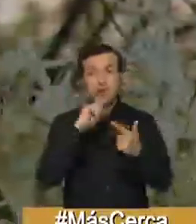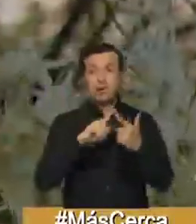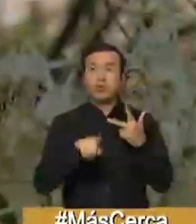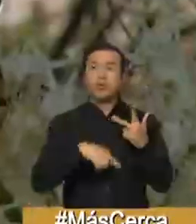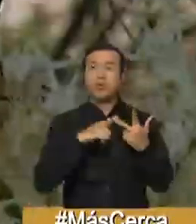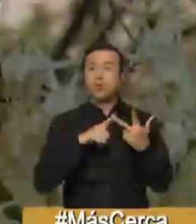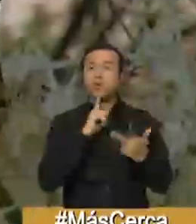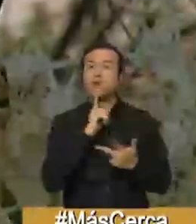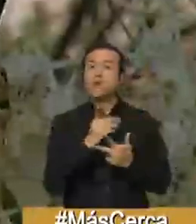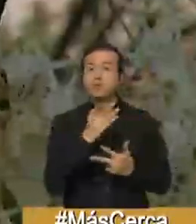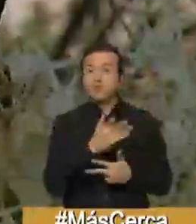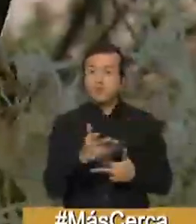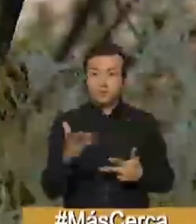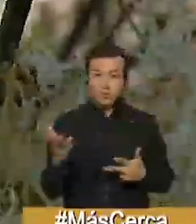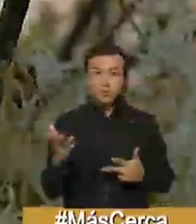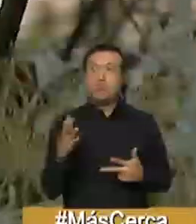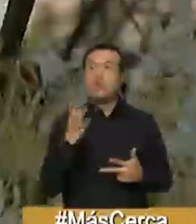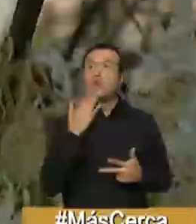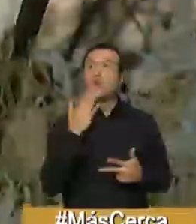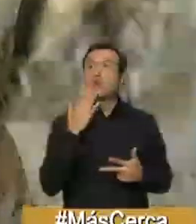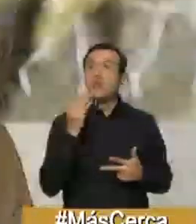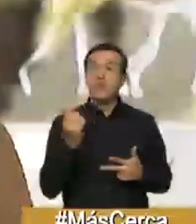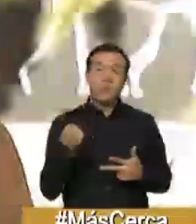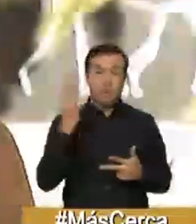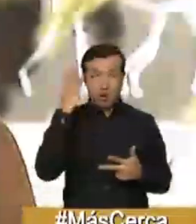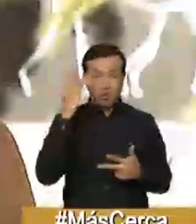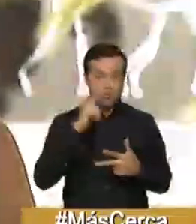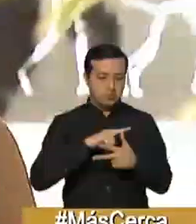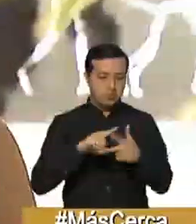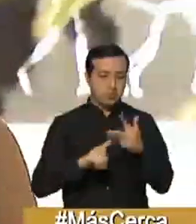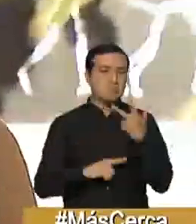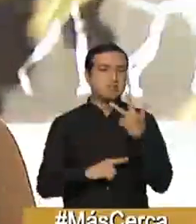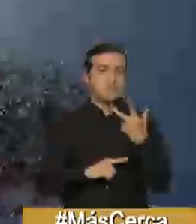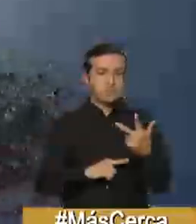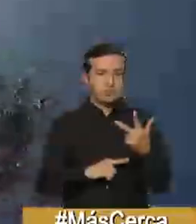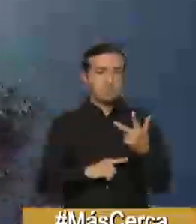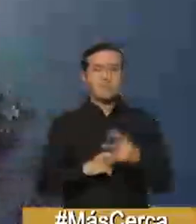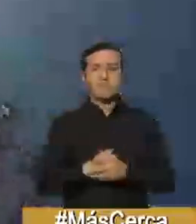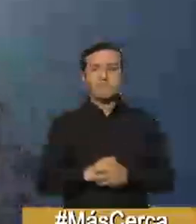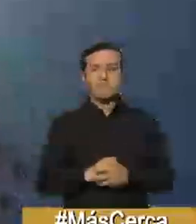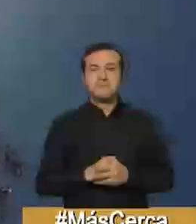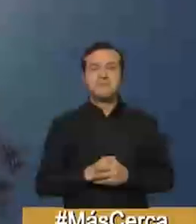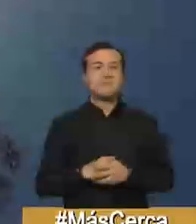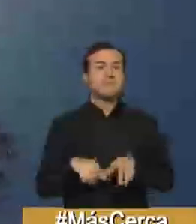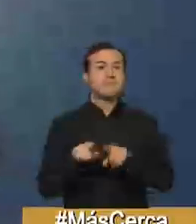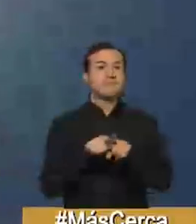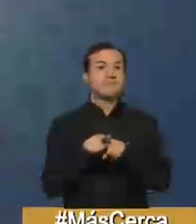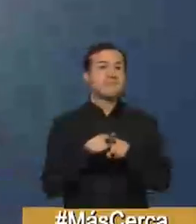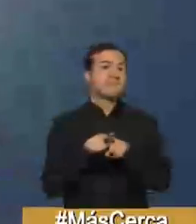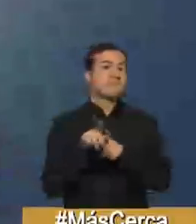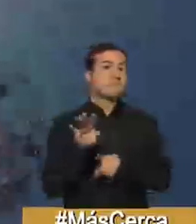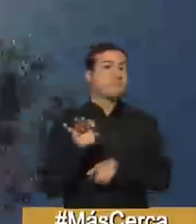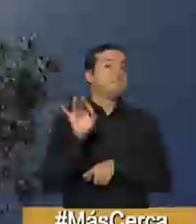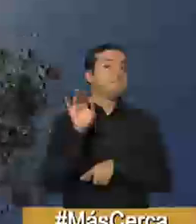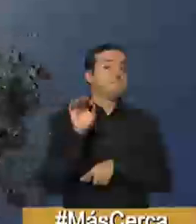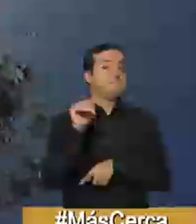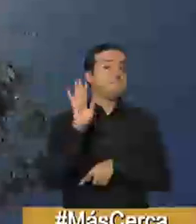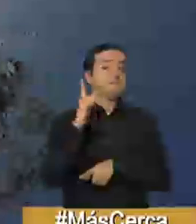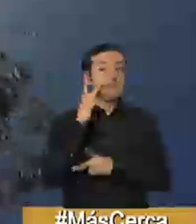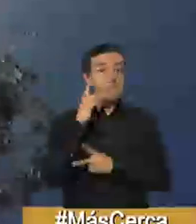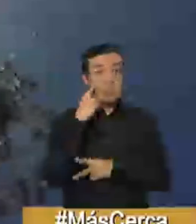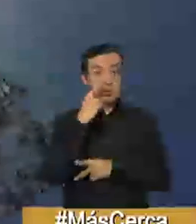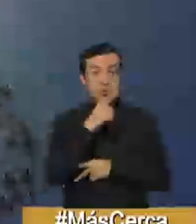tú dices, el morfotipo blanco de flores blancas. Este certamen es una oportunidad para que descubra